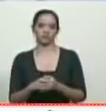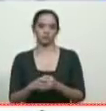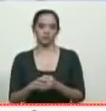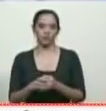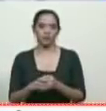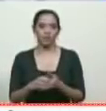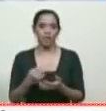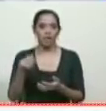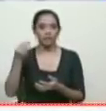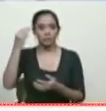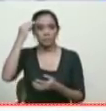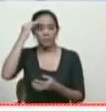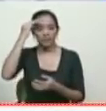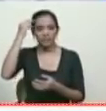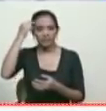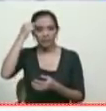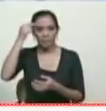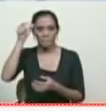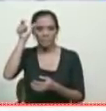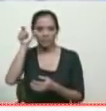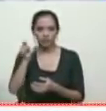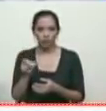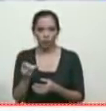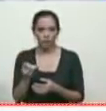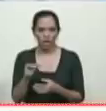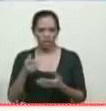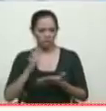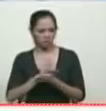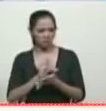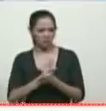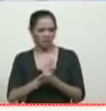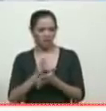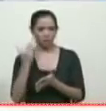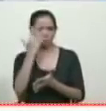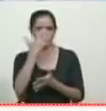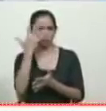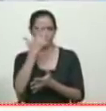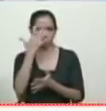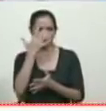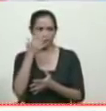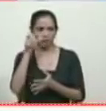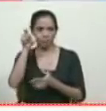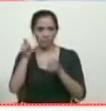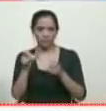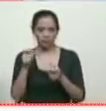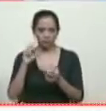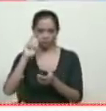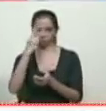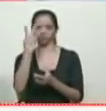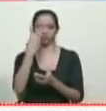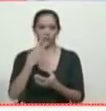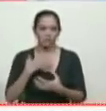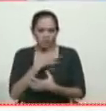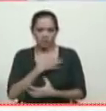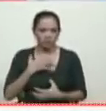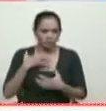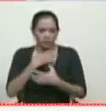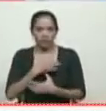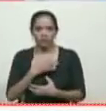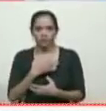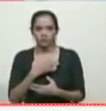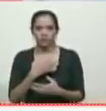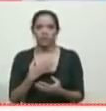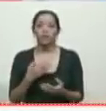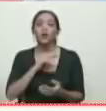las mentes y la tranquilidad de la familia venezolana, por varias razones. En el caso de nosotros, quienes seguimos al